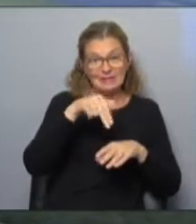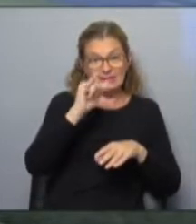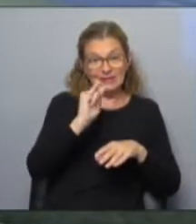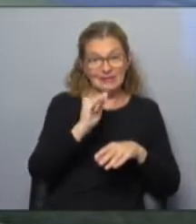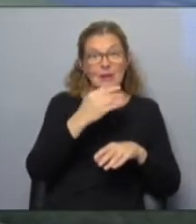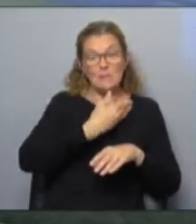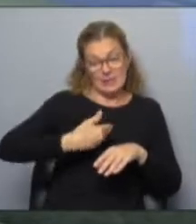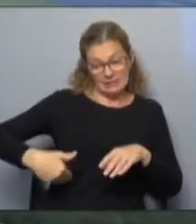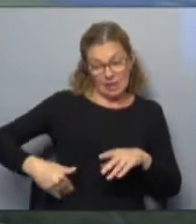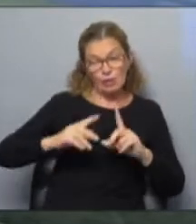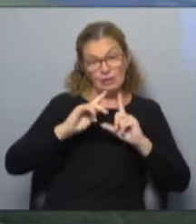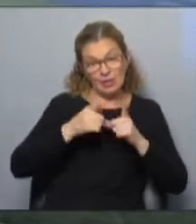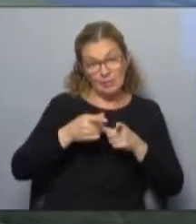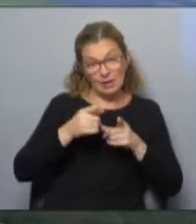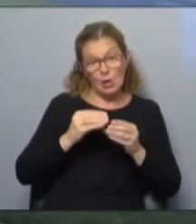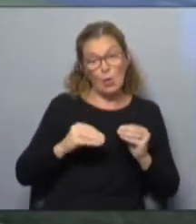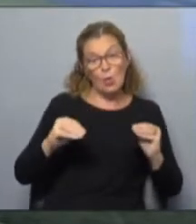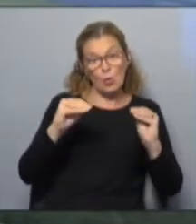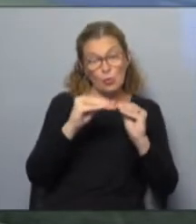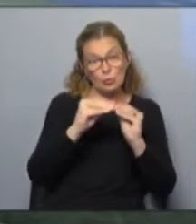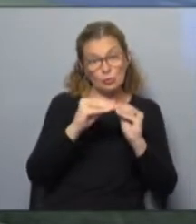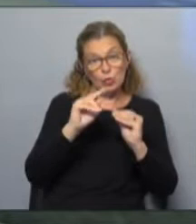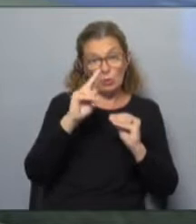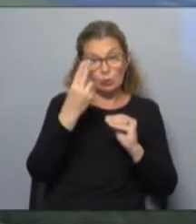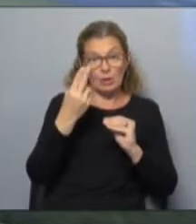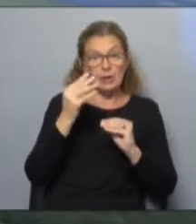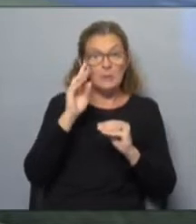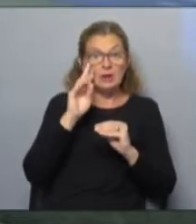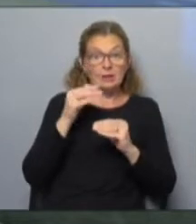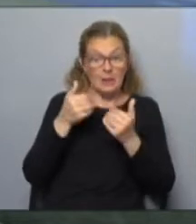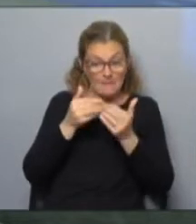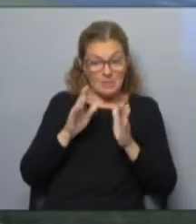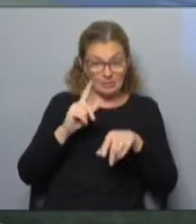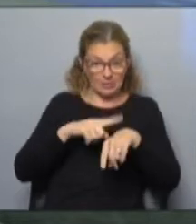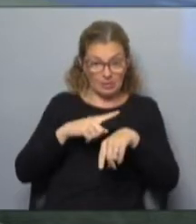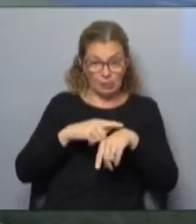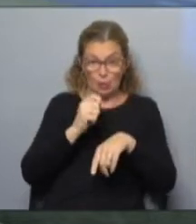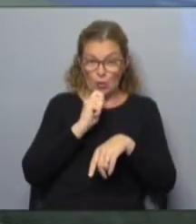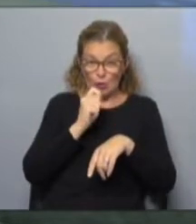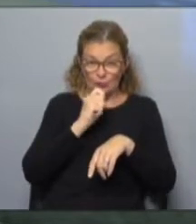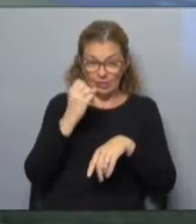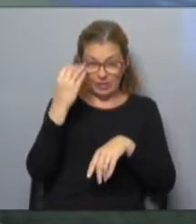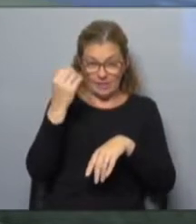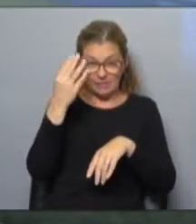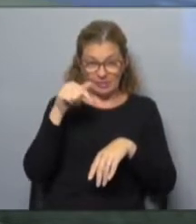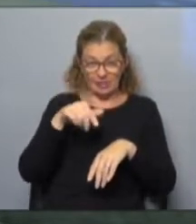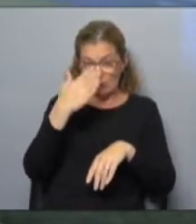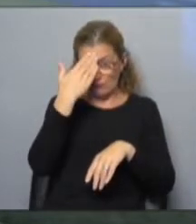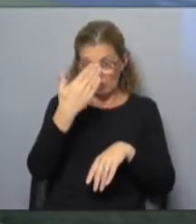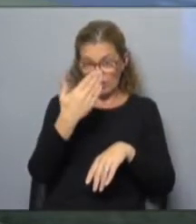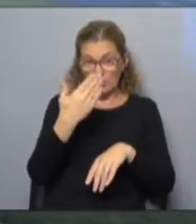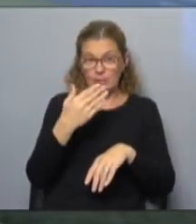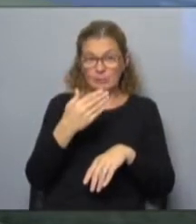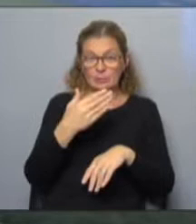en menor medida, con justamente Uruguay y se estima que en breve comience una conferencia de prensa aquí en el Frente Amplio